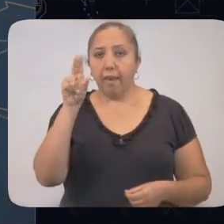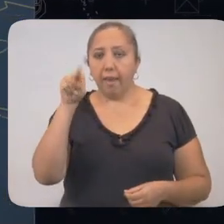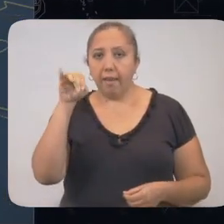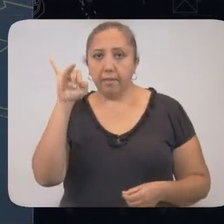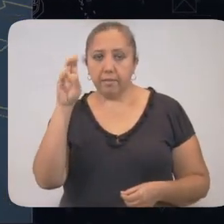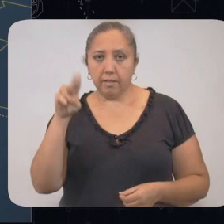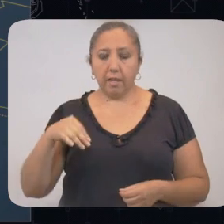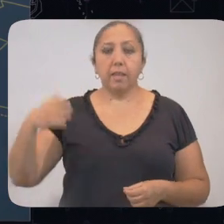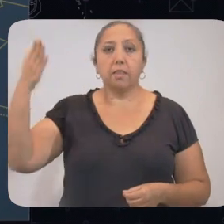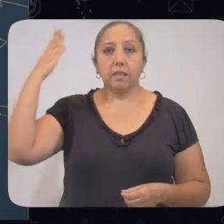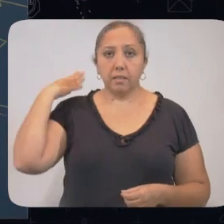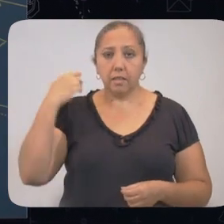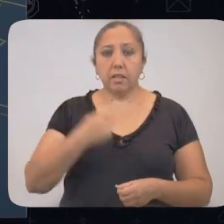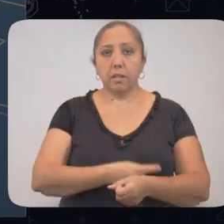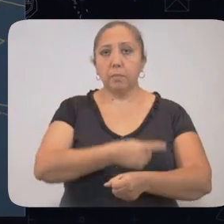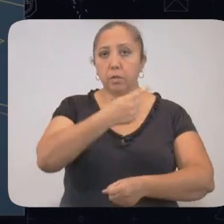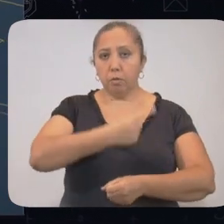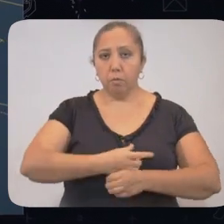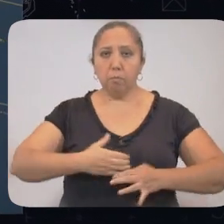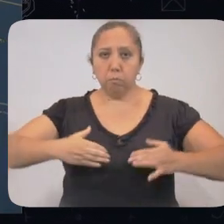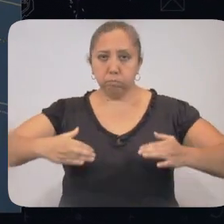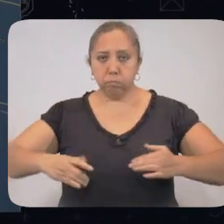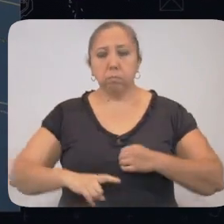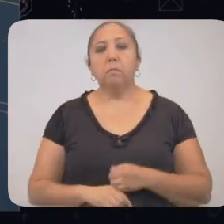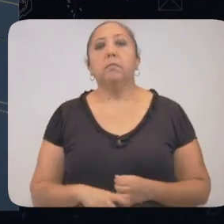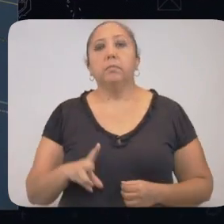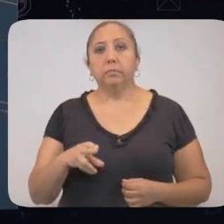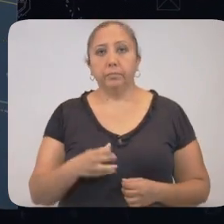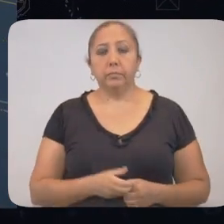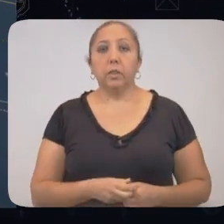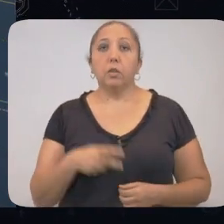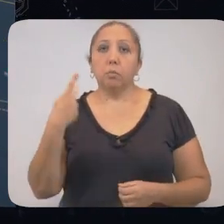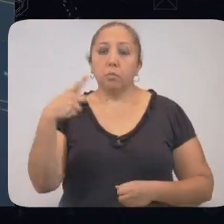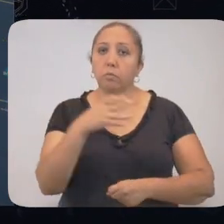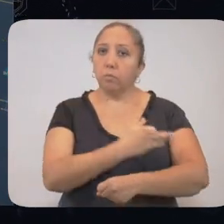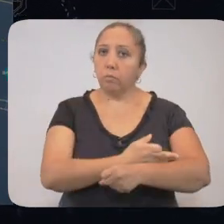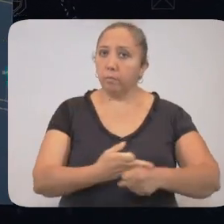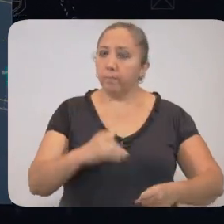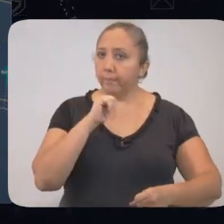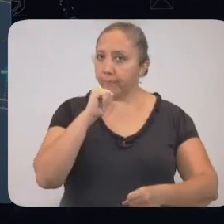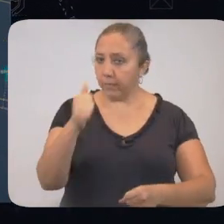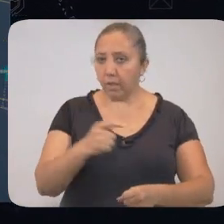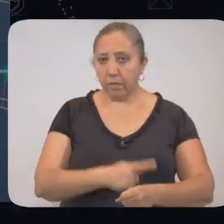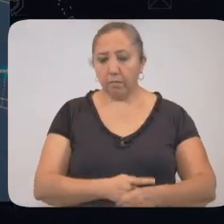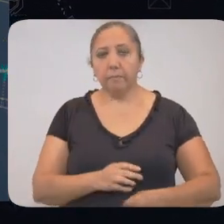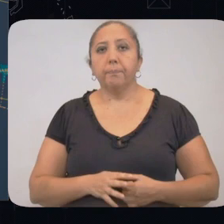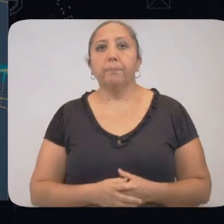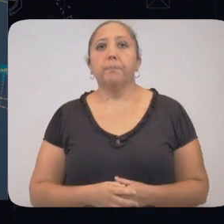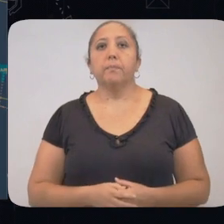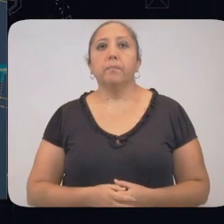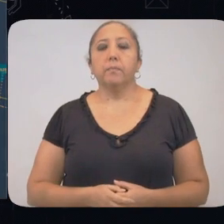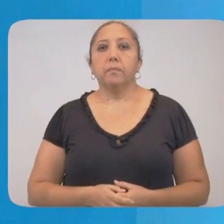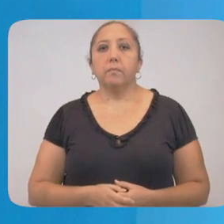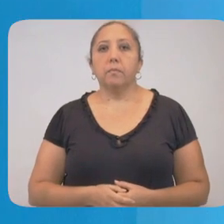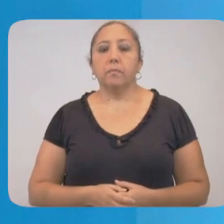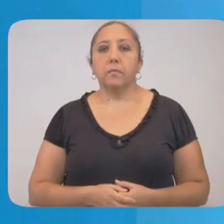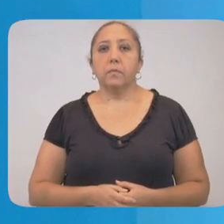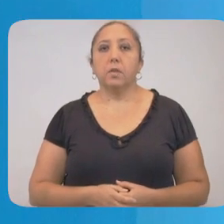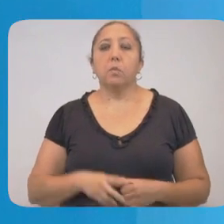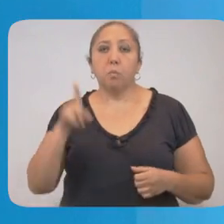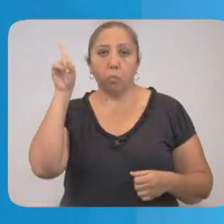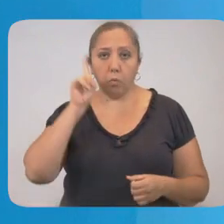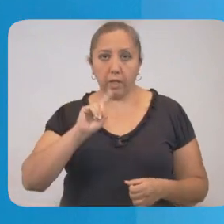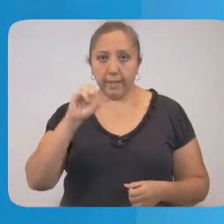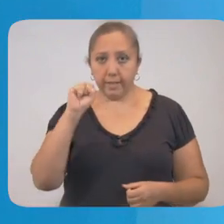con antecedentes médicos de hipertensión y obesidad. Sus contactos hasta el momento se reportan asintomáticos. Mujer